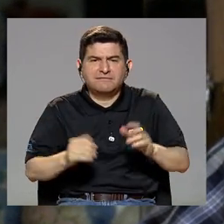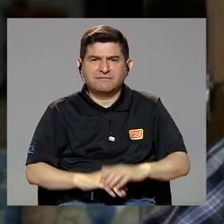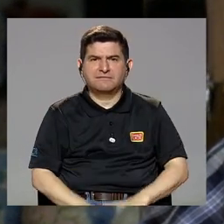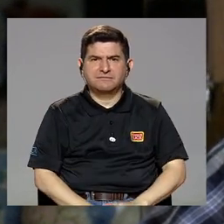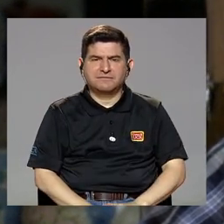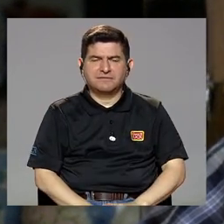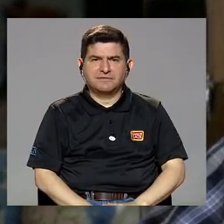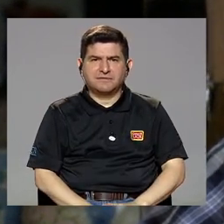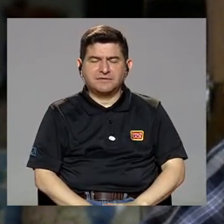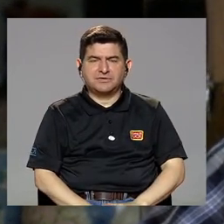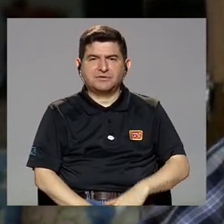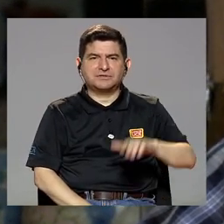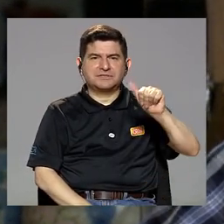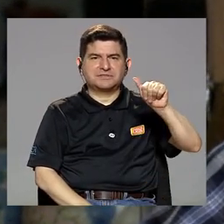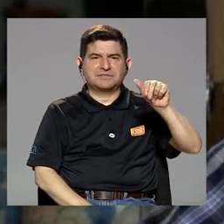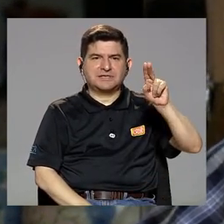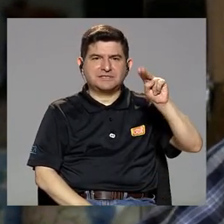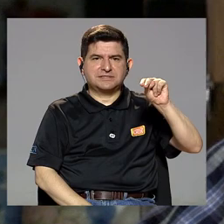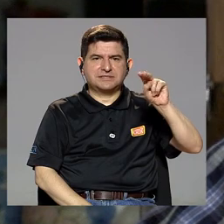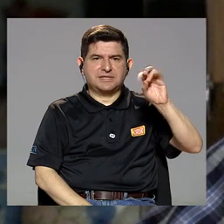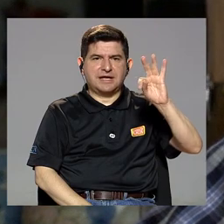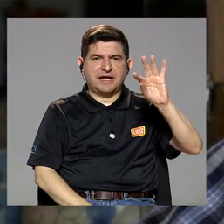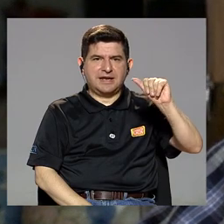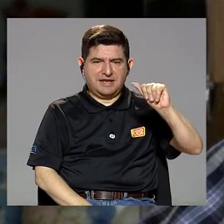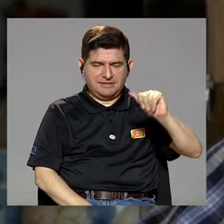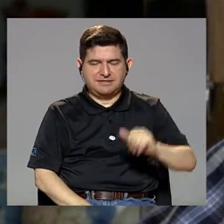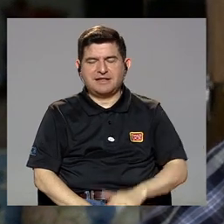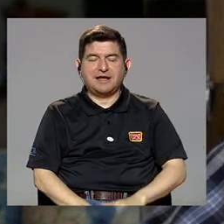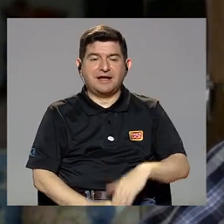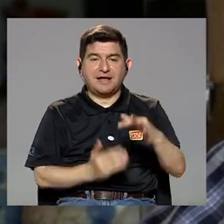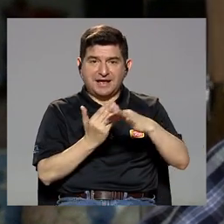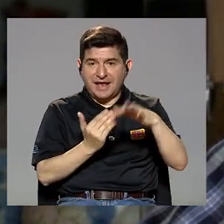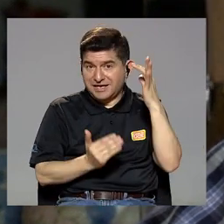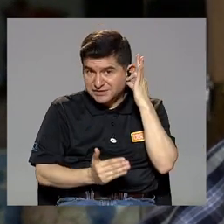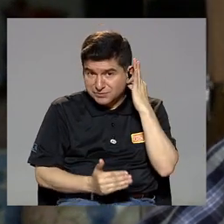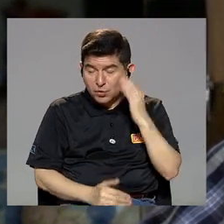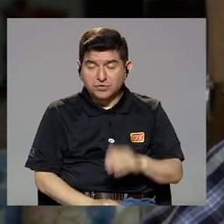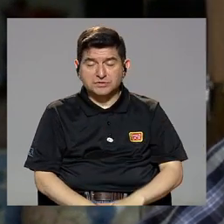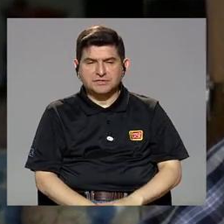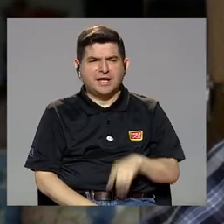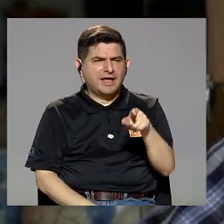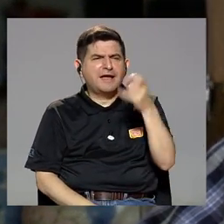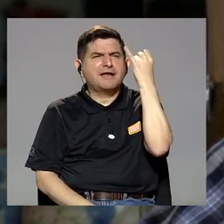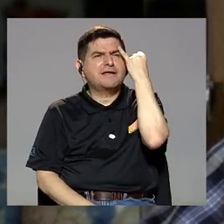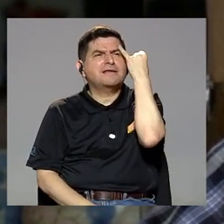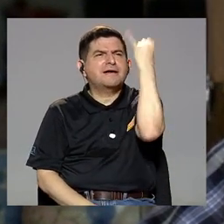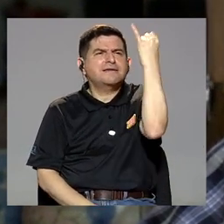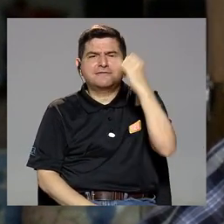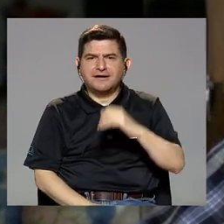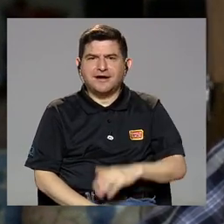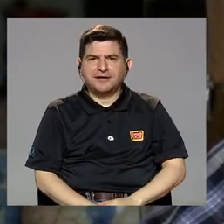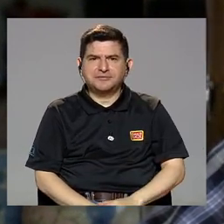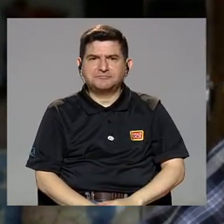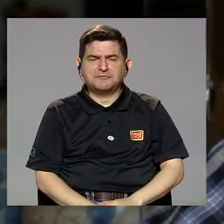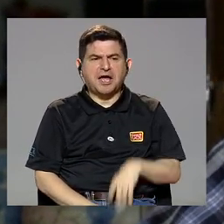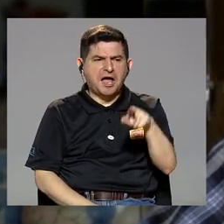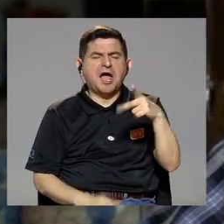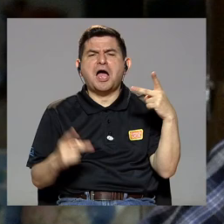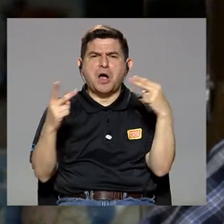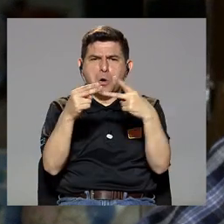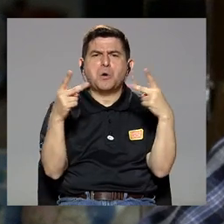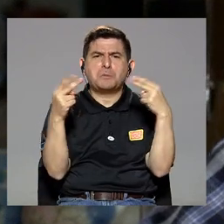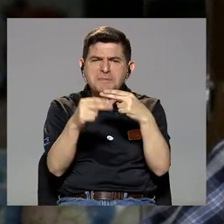entonces anita la sportster manuel fue la que sugirió que pusiéramos la hormiga